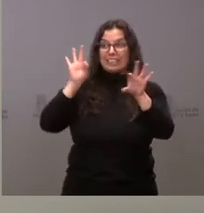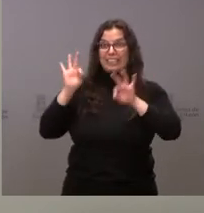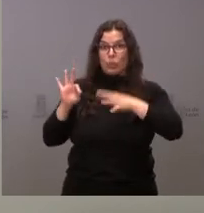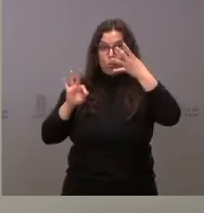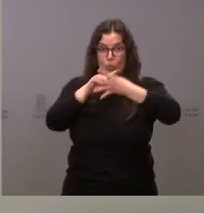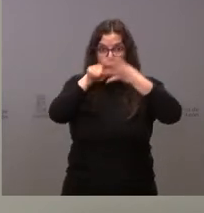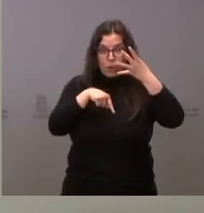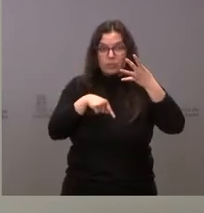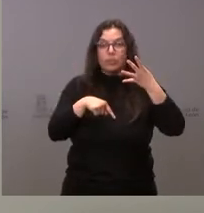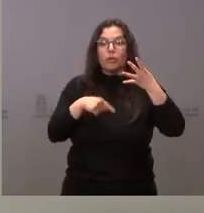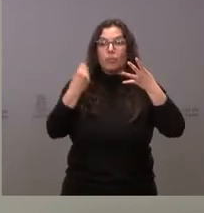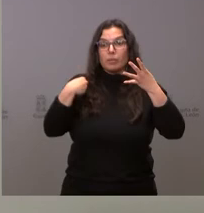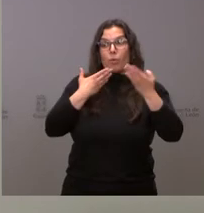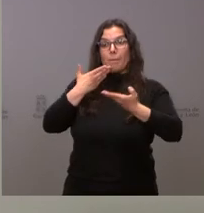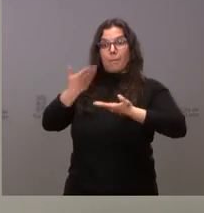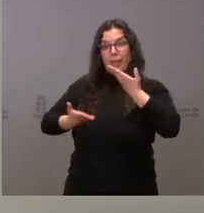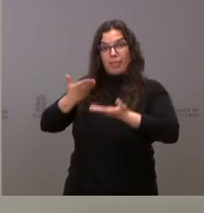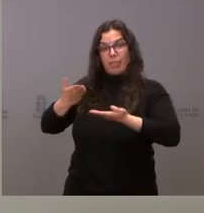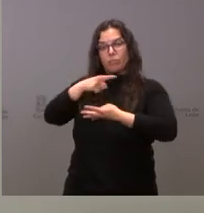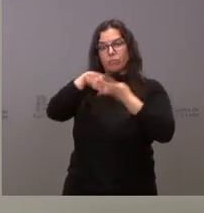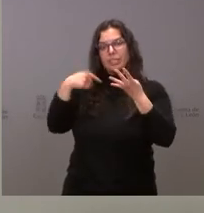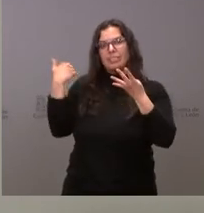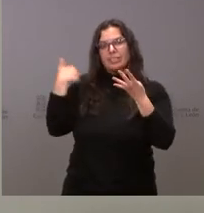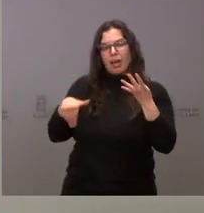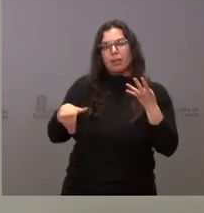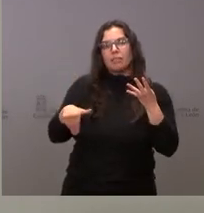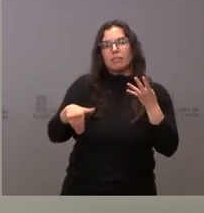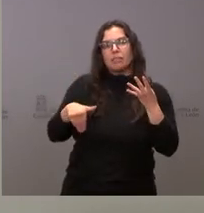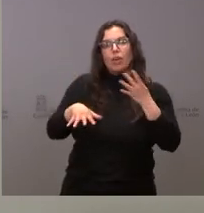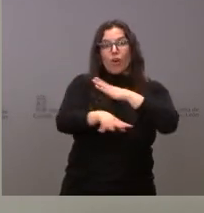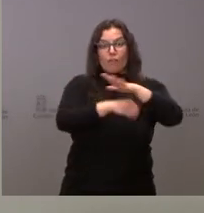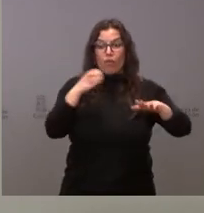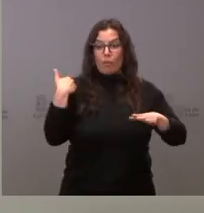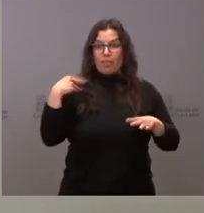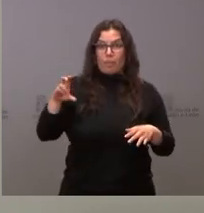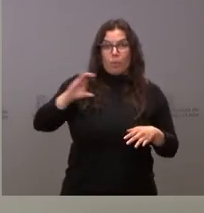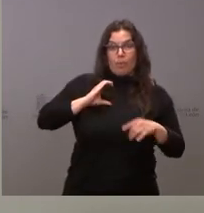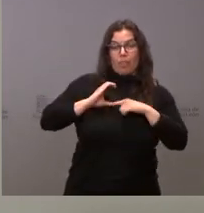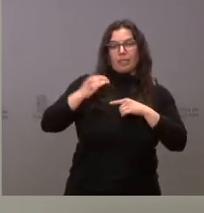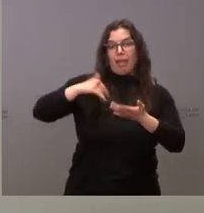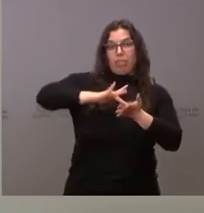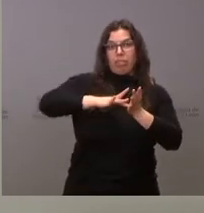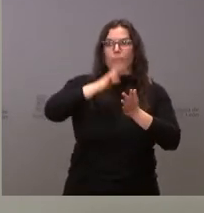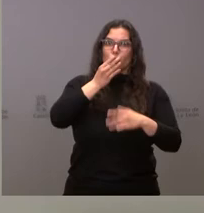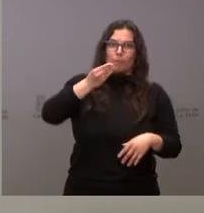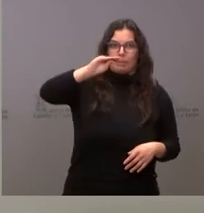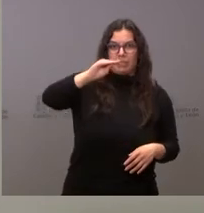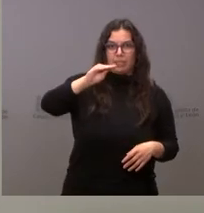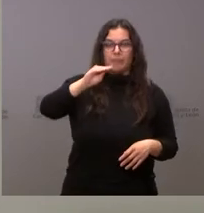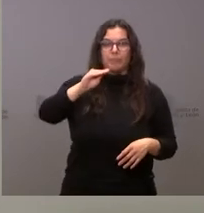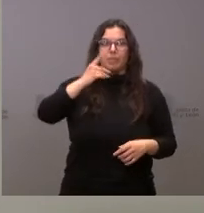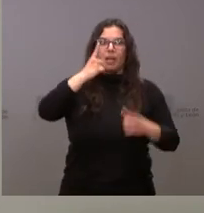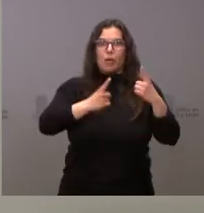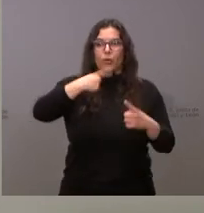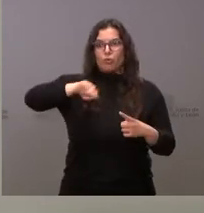función de las solicitudes presentadas ya han superado el nivel de fondos inicialmente disponibles con lo cual incluso en algunas de éstas estamos siendo